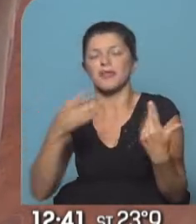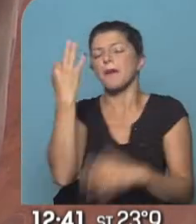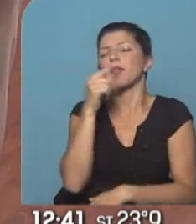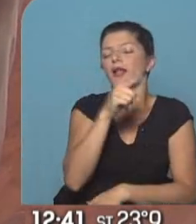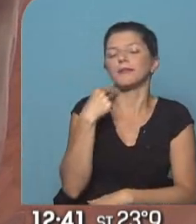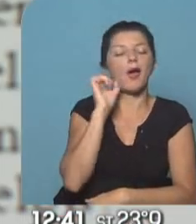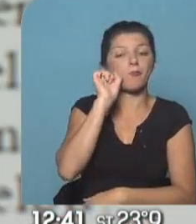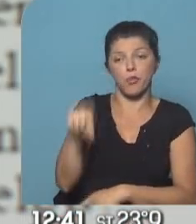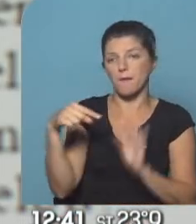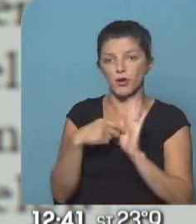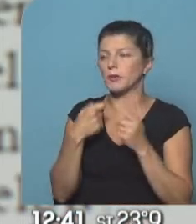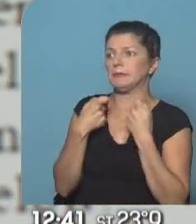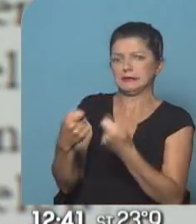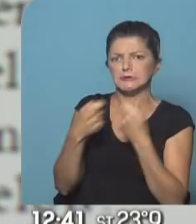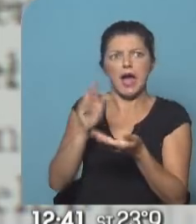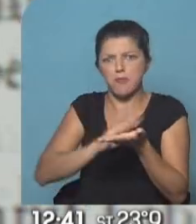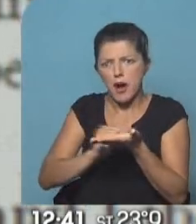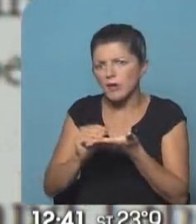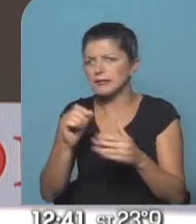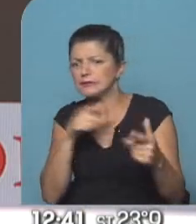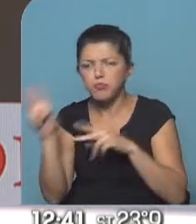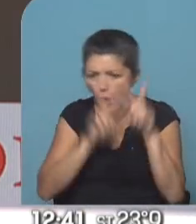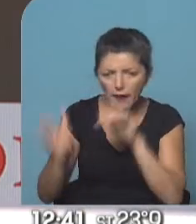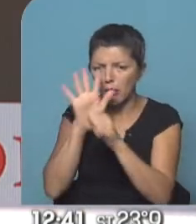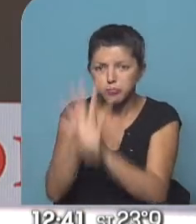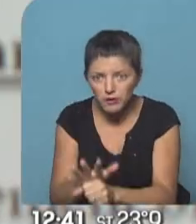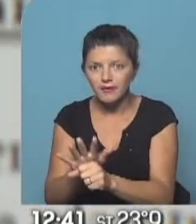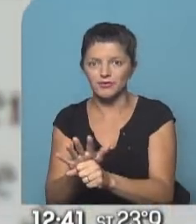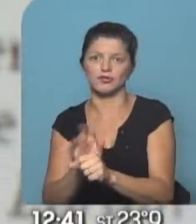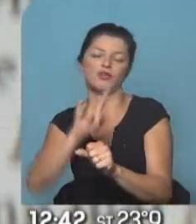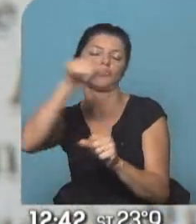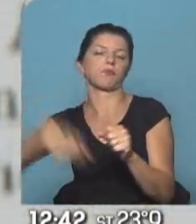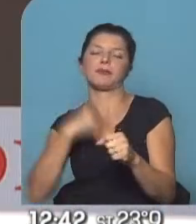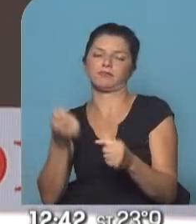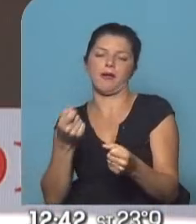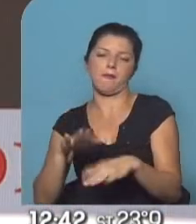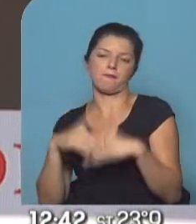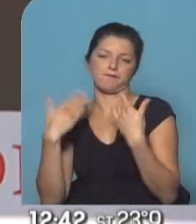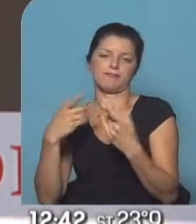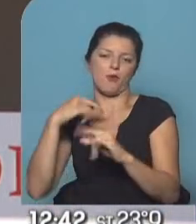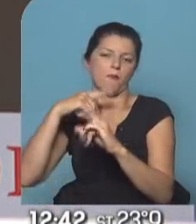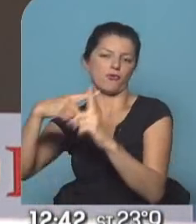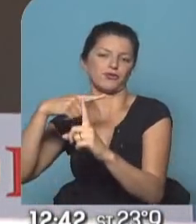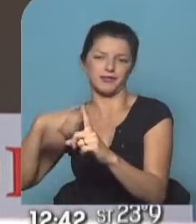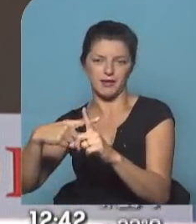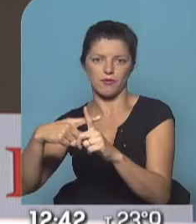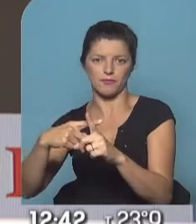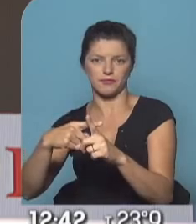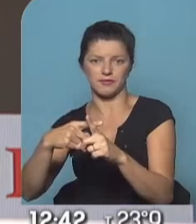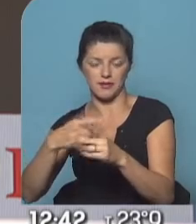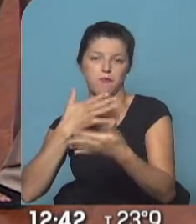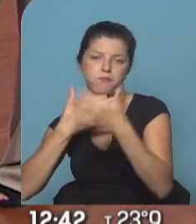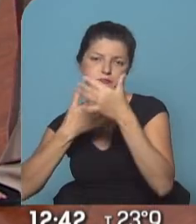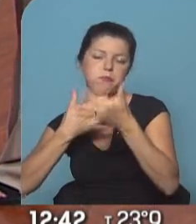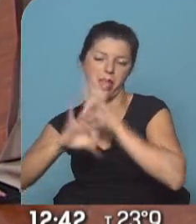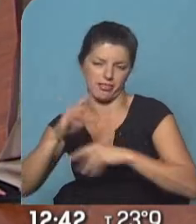abogados, intimidando o intentando intimidar para que el libro no se publique. Bueno, el mismo Gulf lo dice, thank you, Mr. President. Claro. Sí, lo dijo en un tuit.